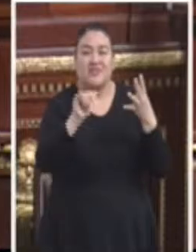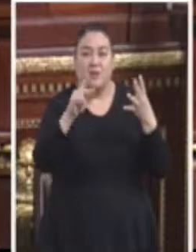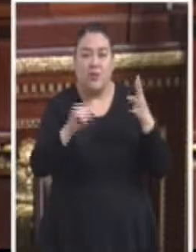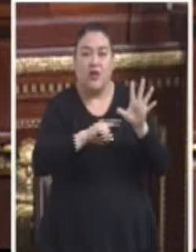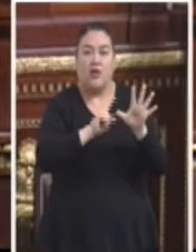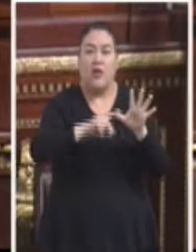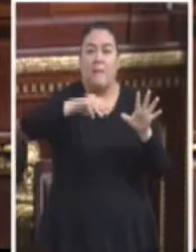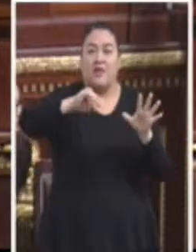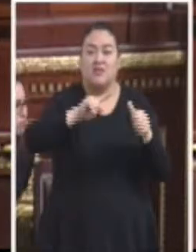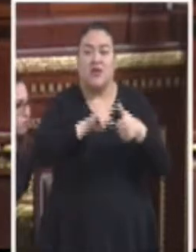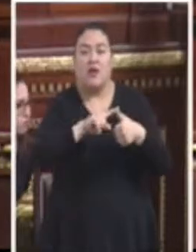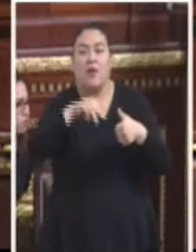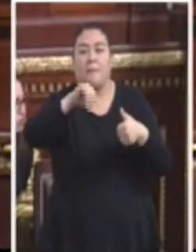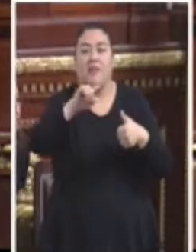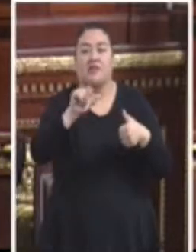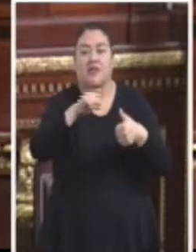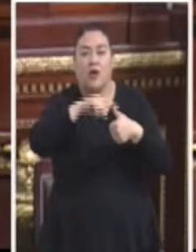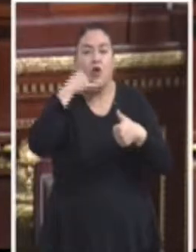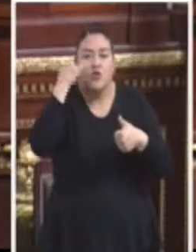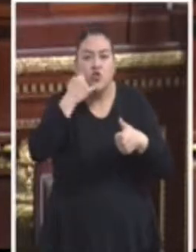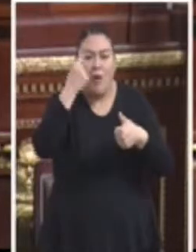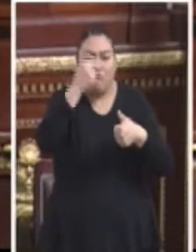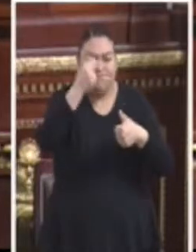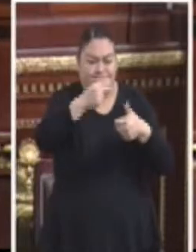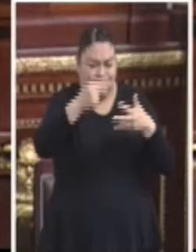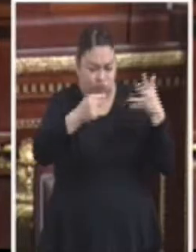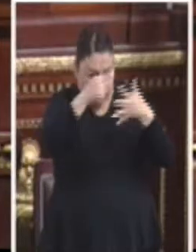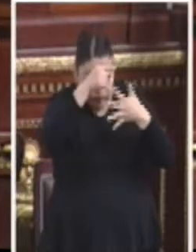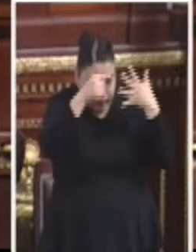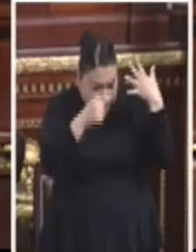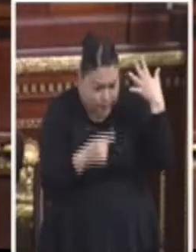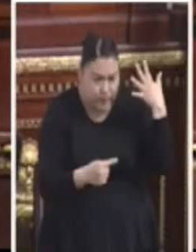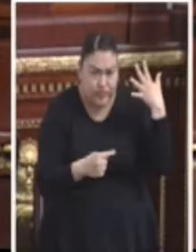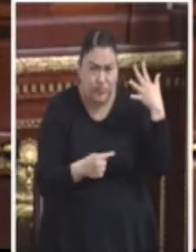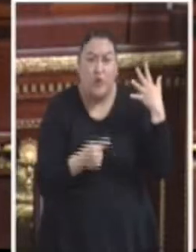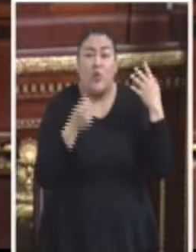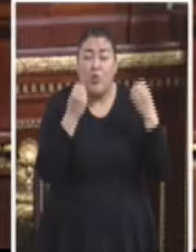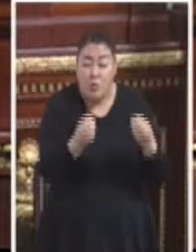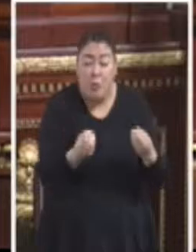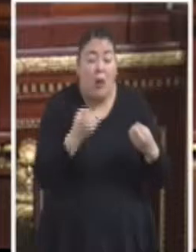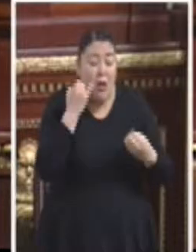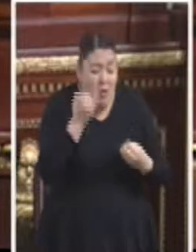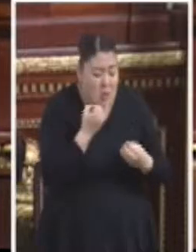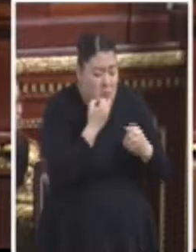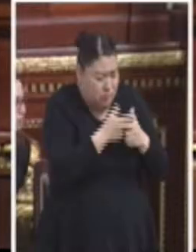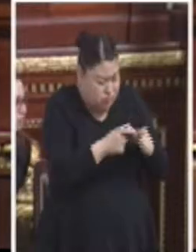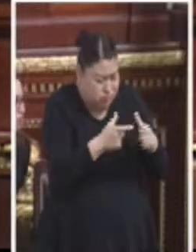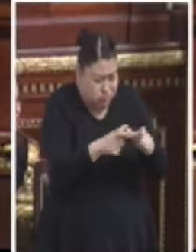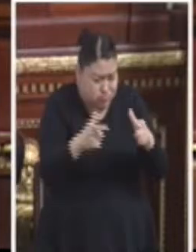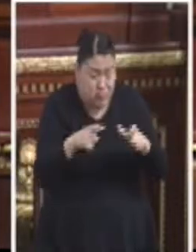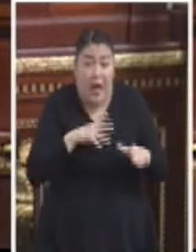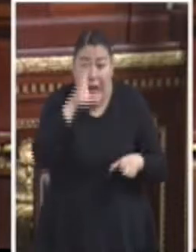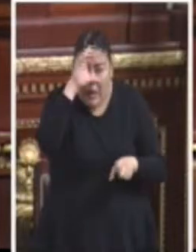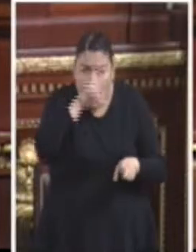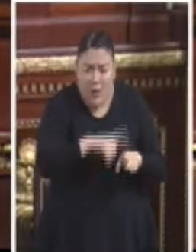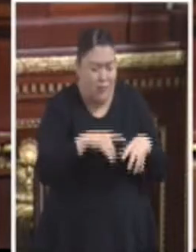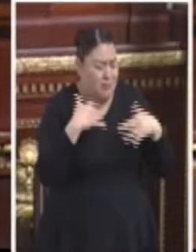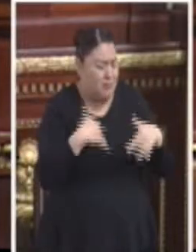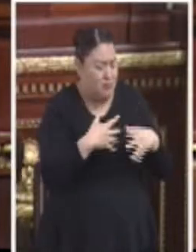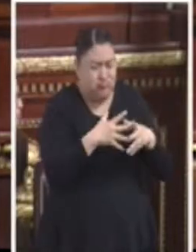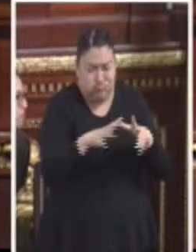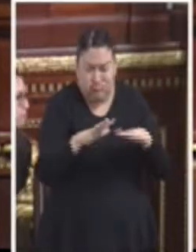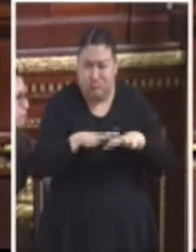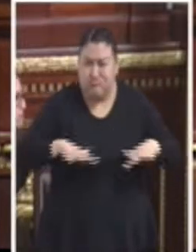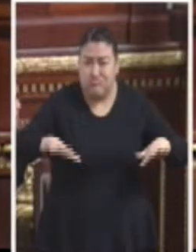mixteco, el mazateco, entre otras muchas lenguas, representan multilingüismo y riqueza cultural que caracteriza a